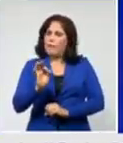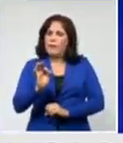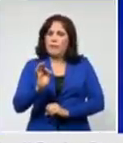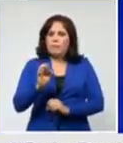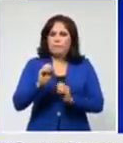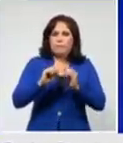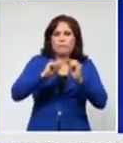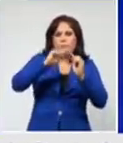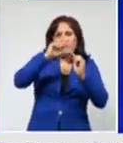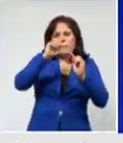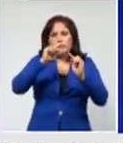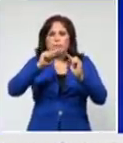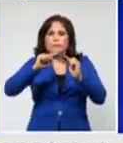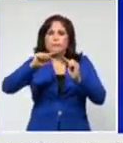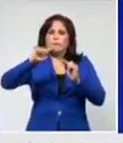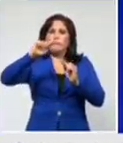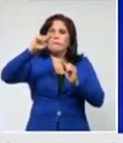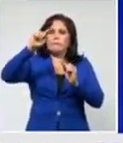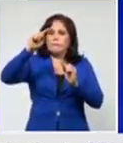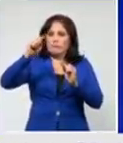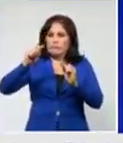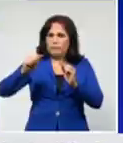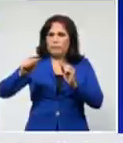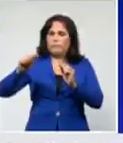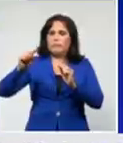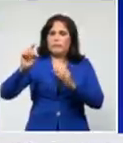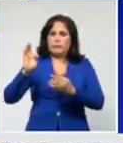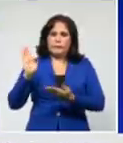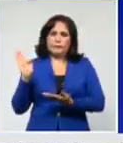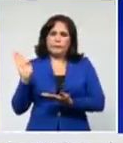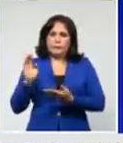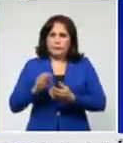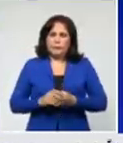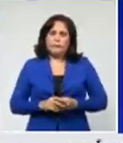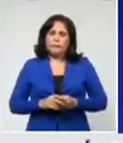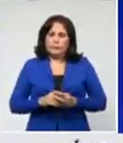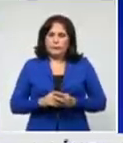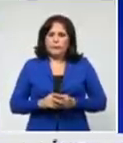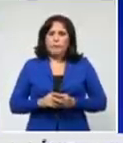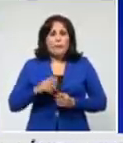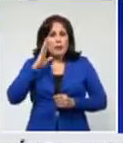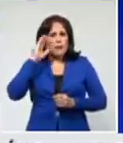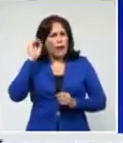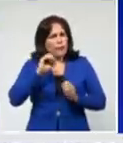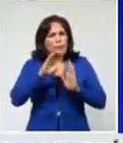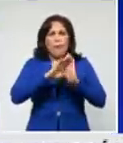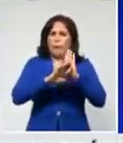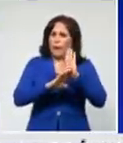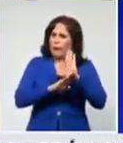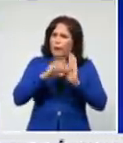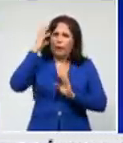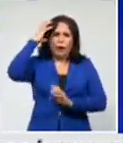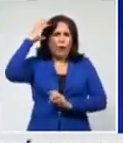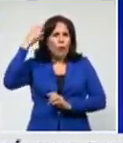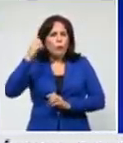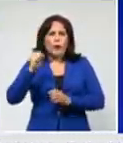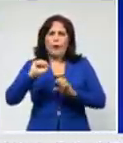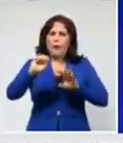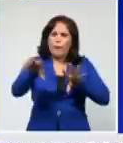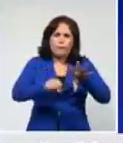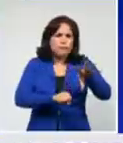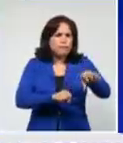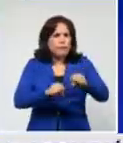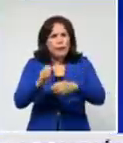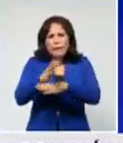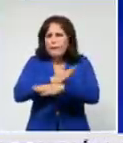quiere subir la tasa en la provincia de La Habana. Sabemos el trabajo que se hace,